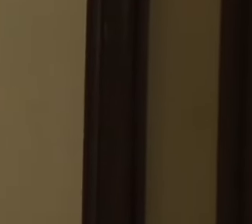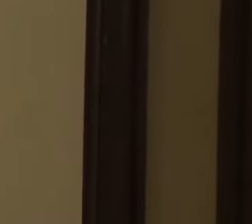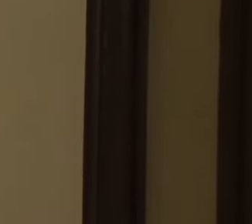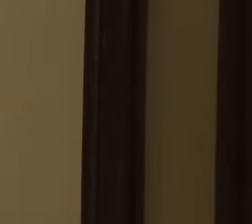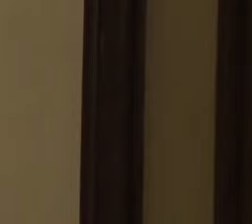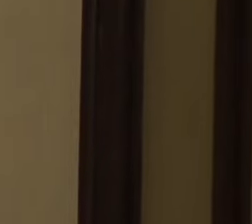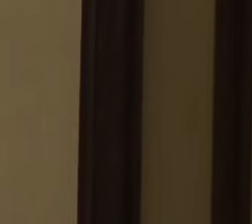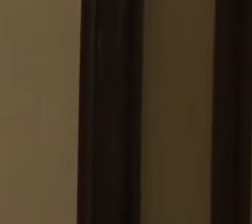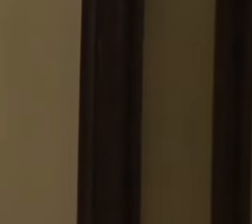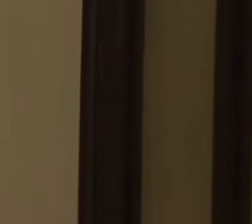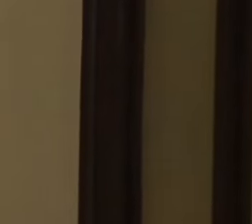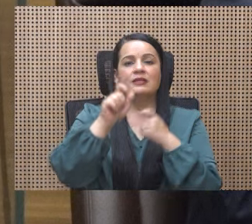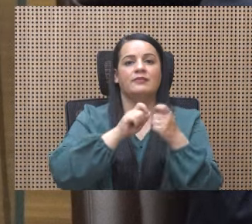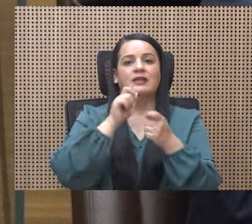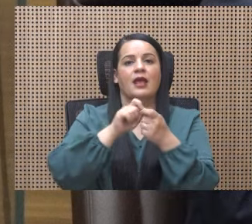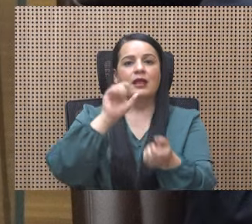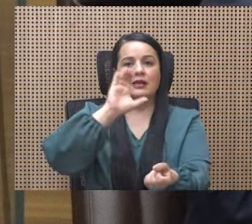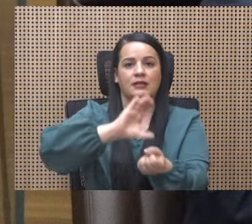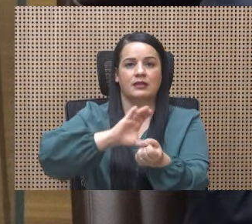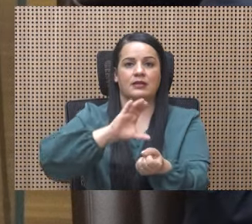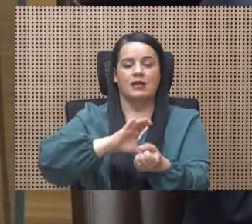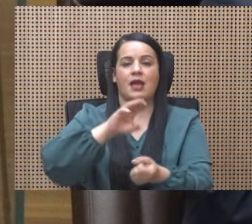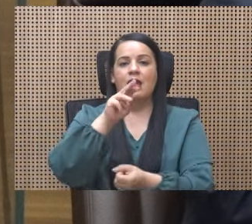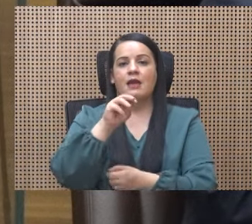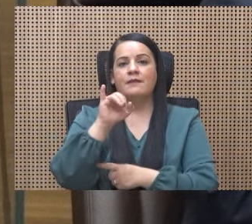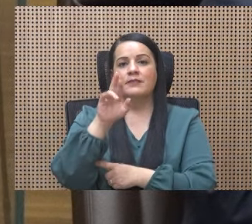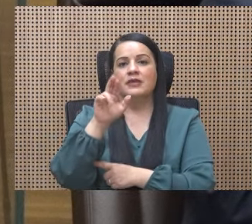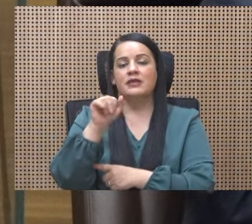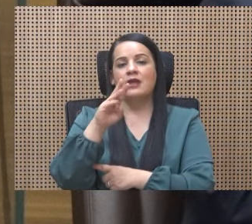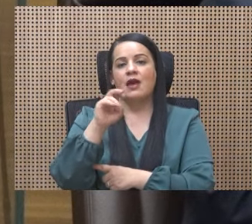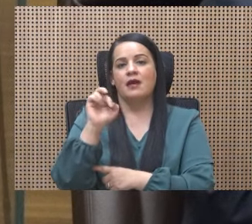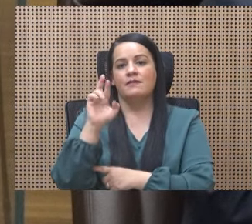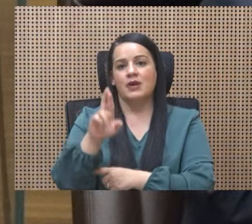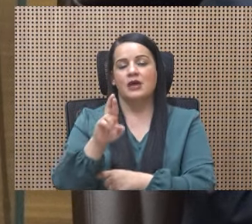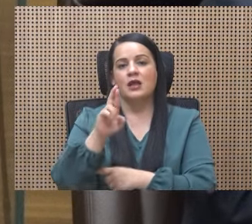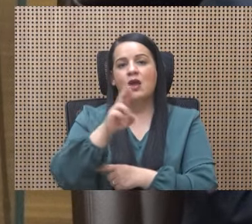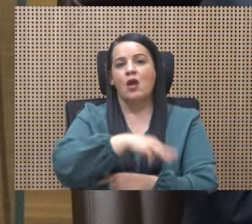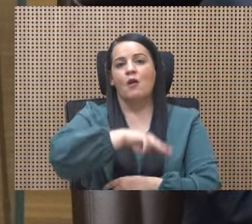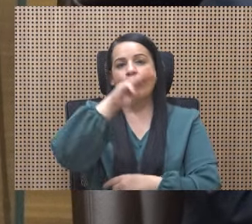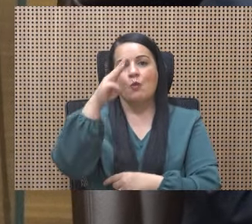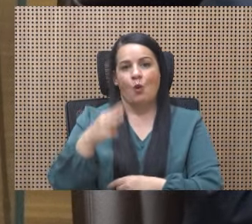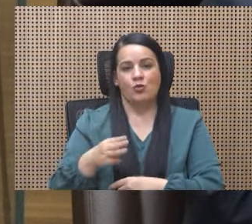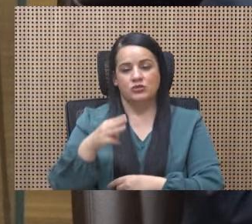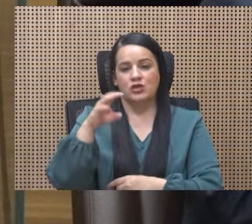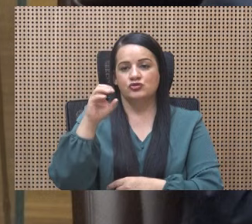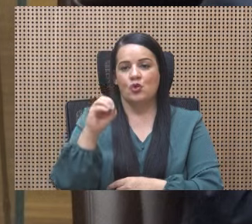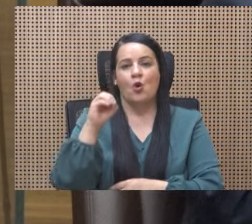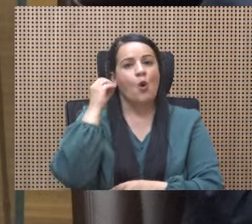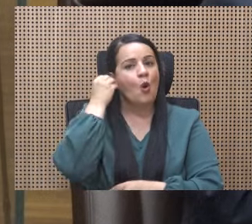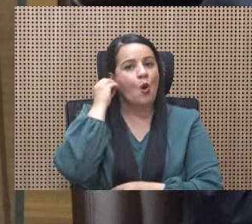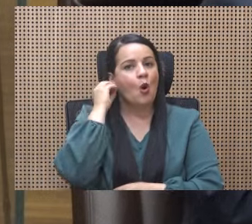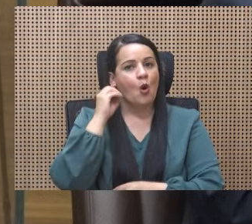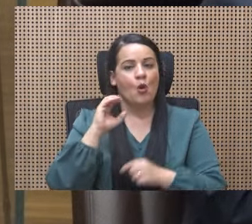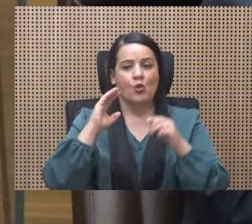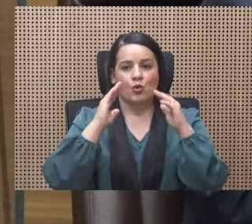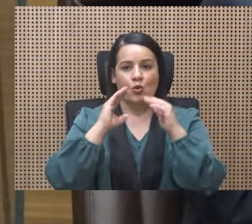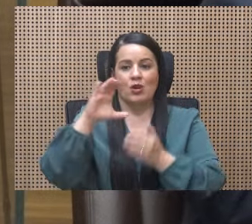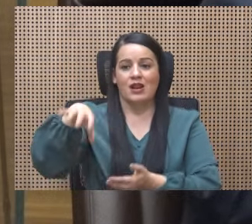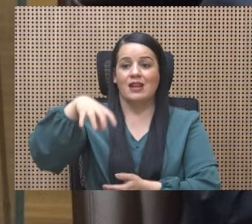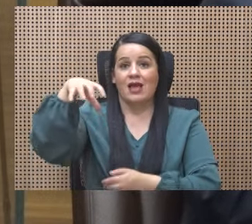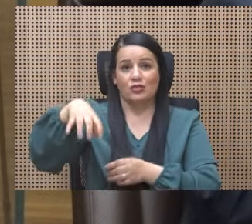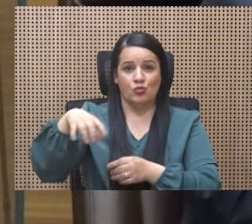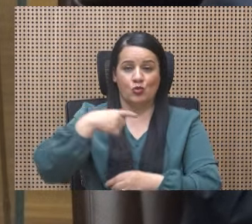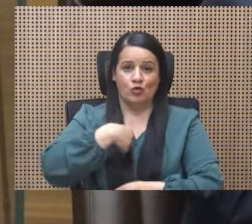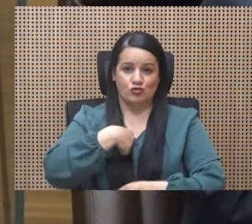los diputados sobre este expediente El parlamentario Alexander barrantes dijo que es para beneficio de los pacientes de la